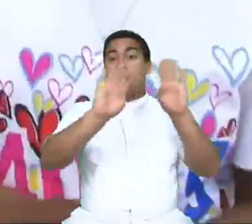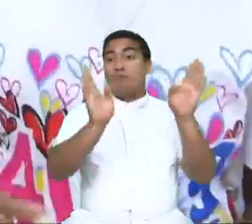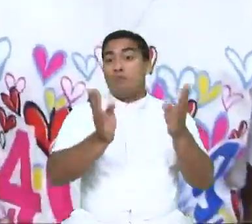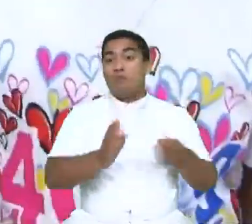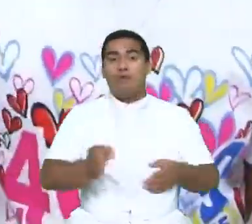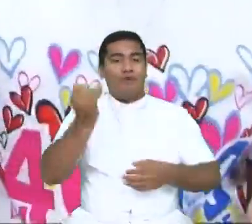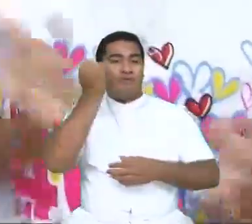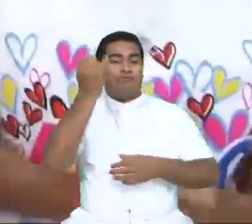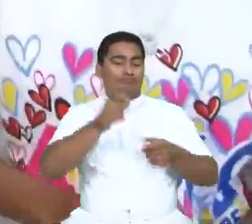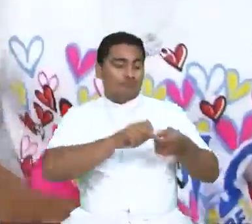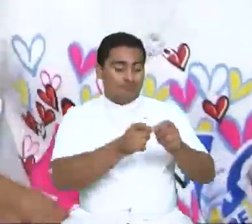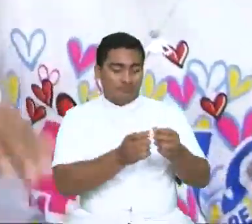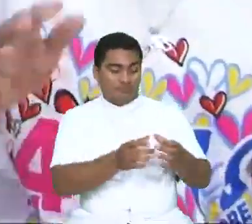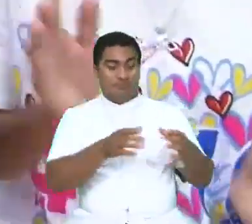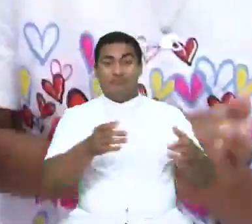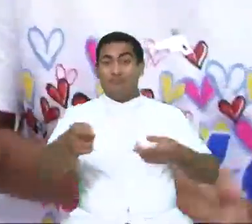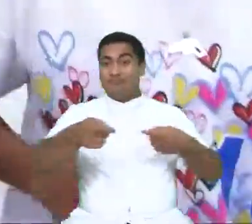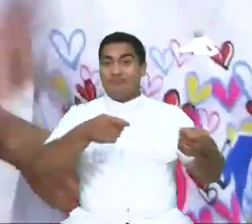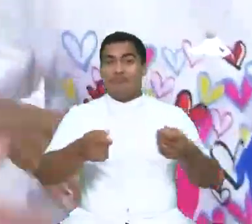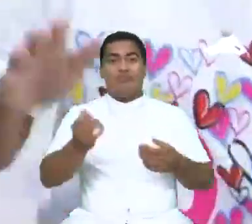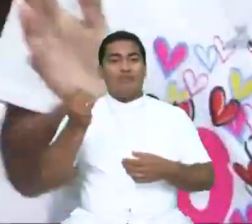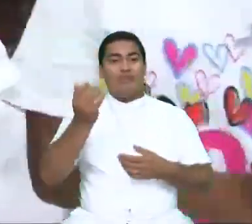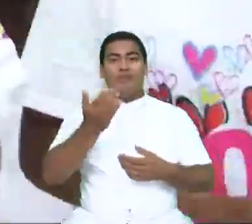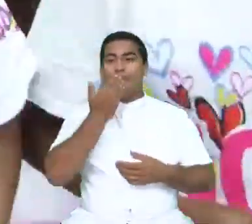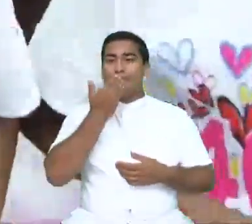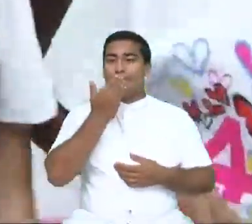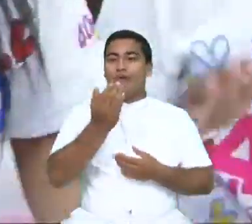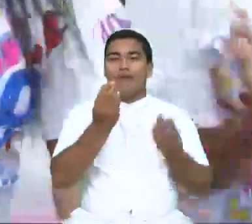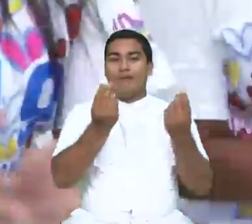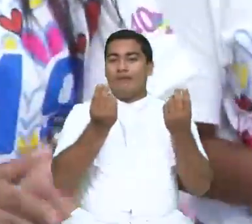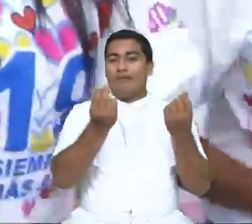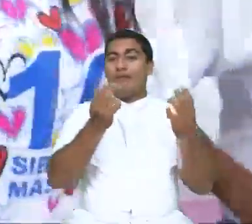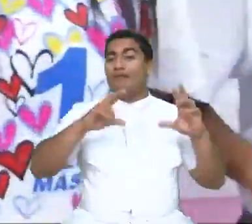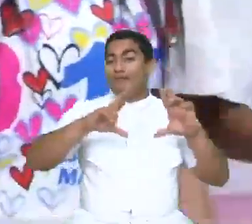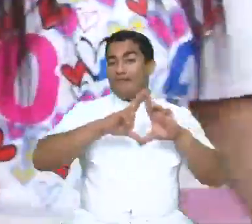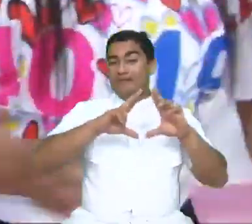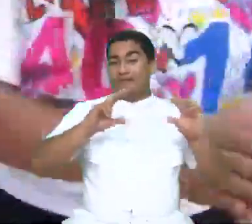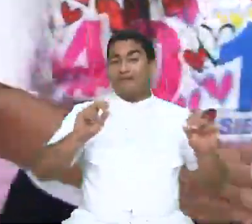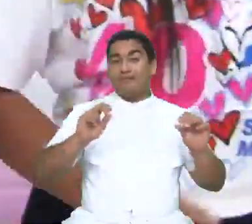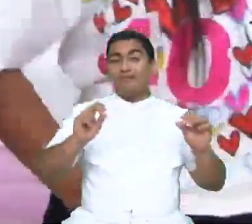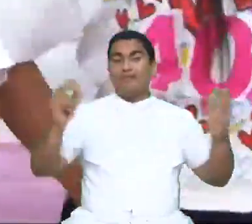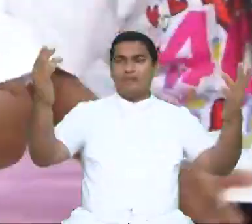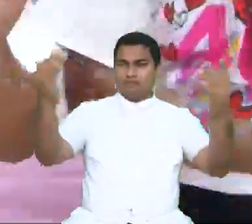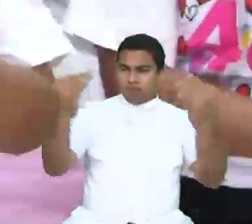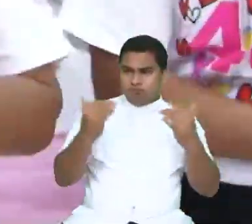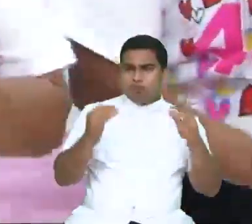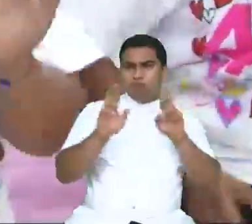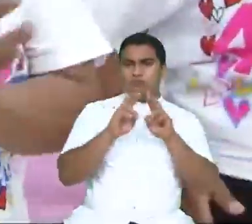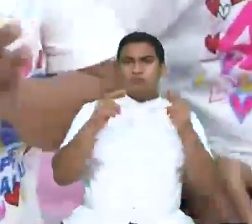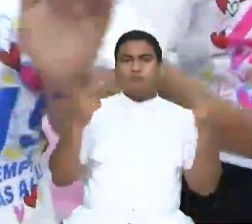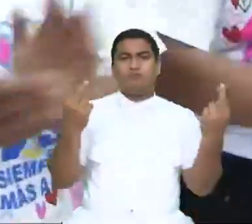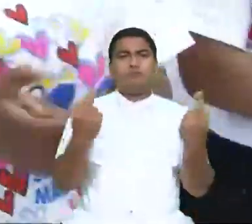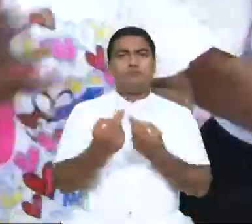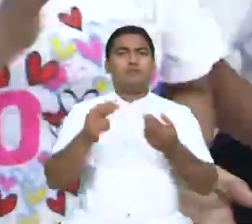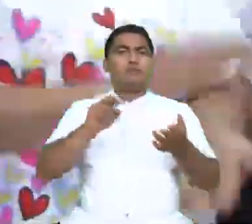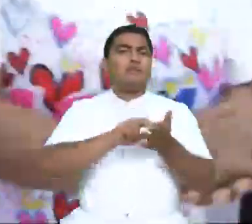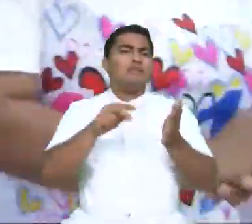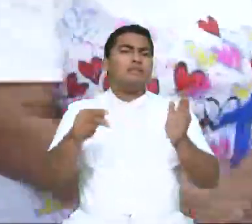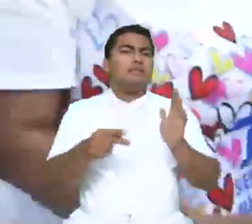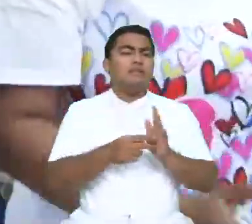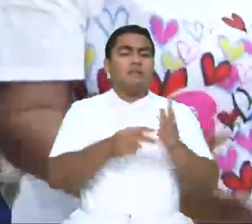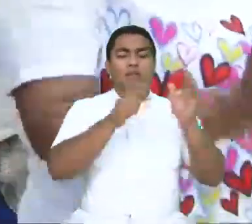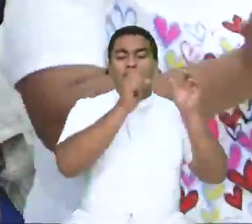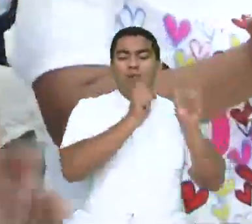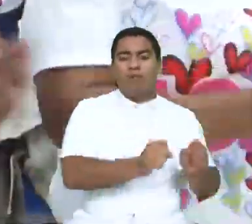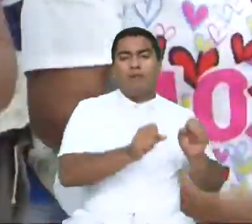economía nicaragüense. Un encuentro nacional, un congreso que ratifica también nuestra voluntad, nuestro modelo de equidad de